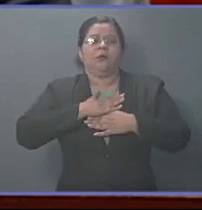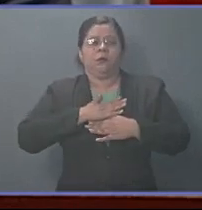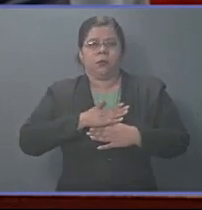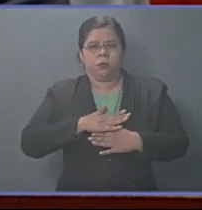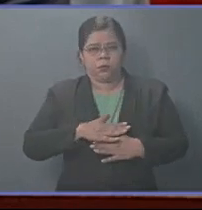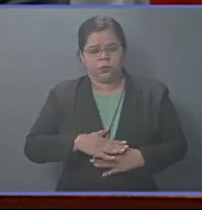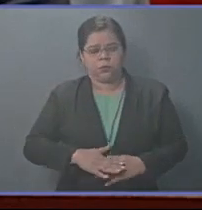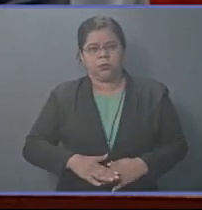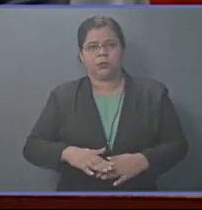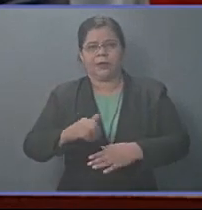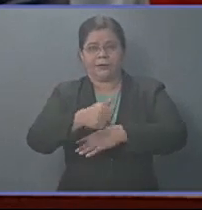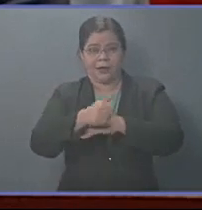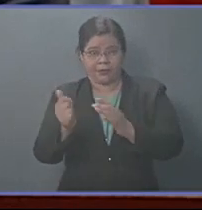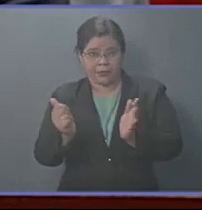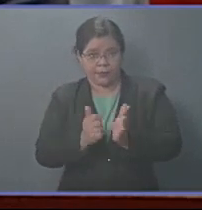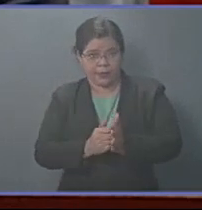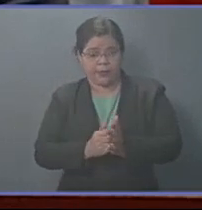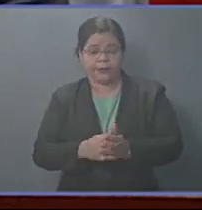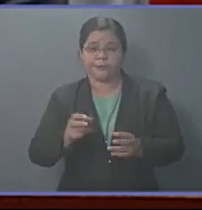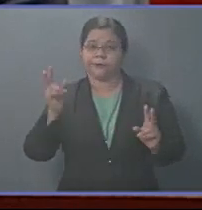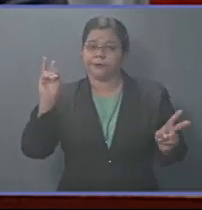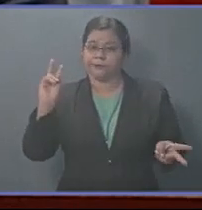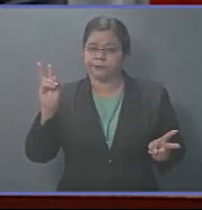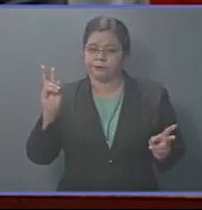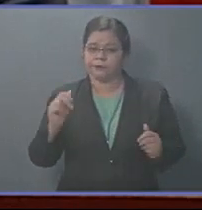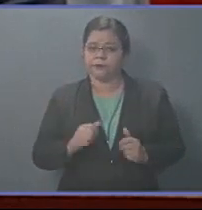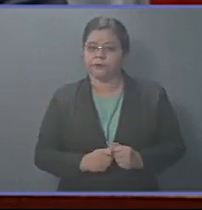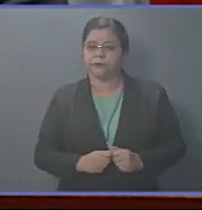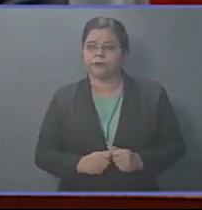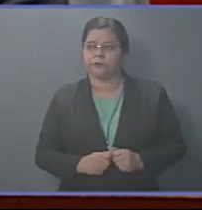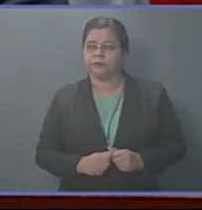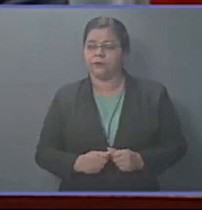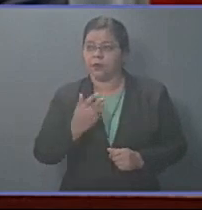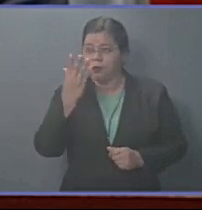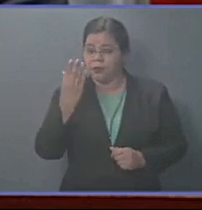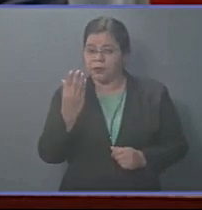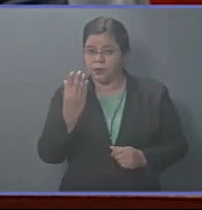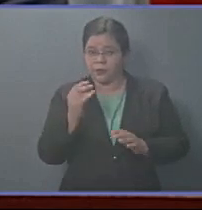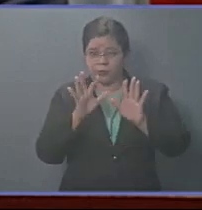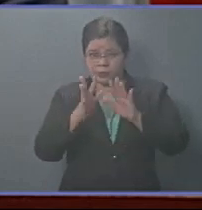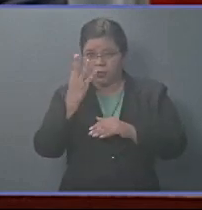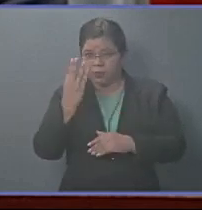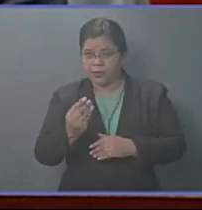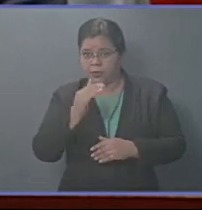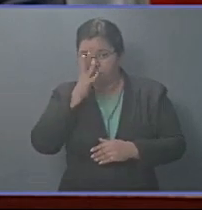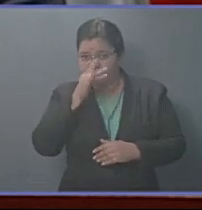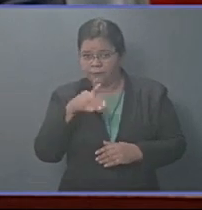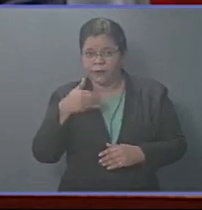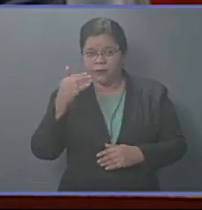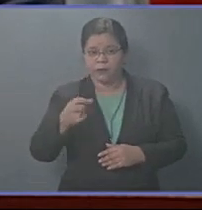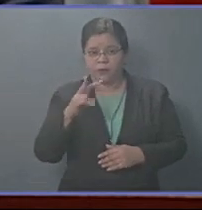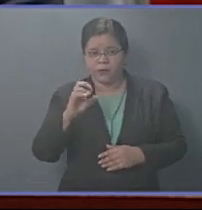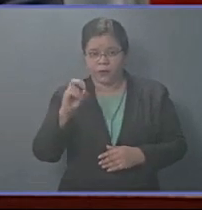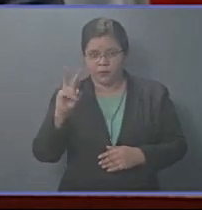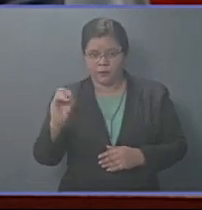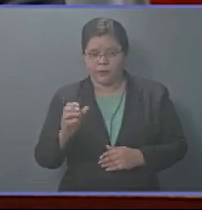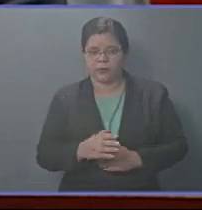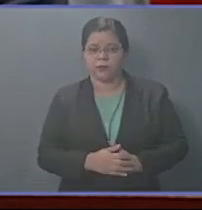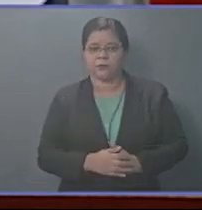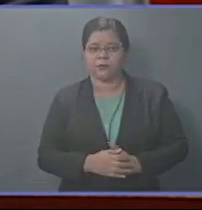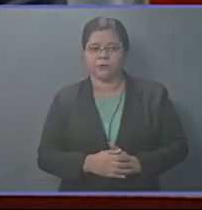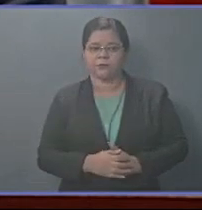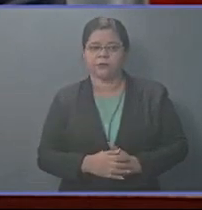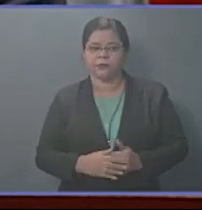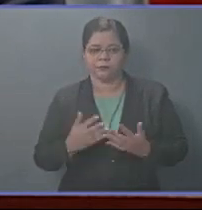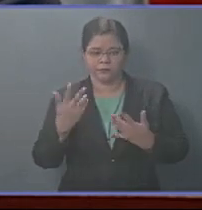dado en el salón azul del palacio legislativo sant salvador a los diez días del mes de febrero del año 2020